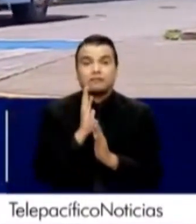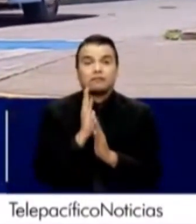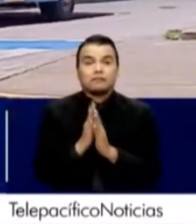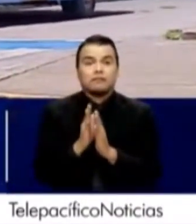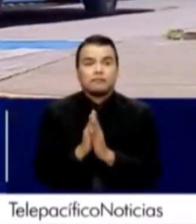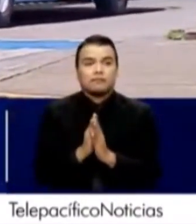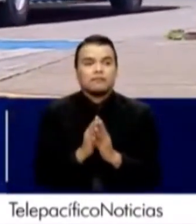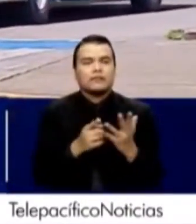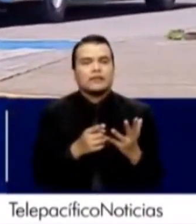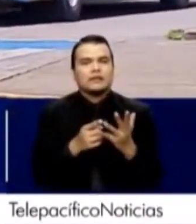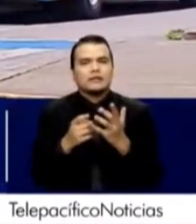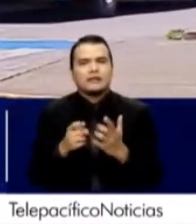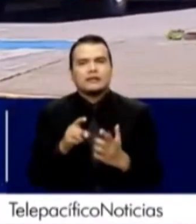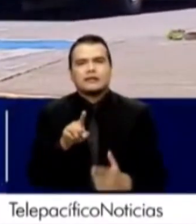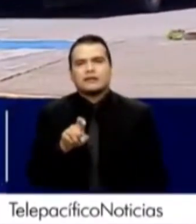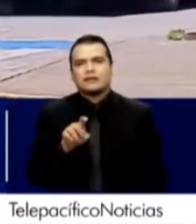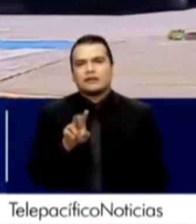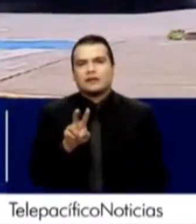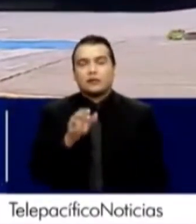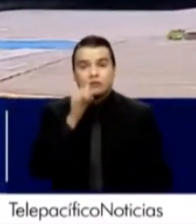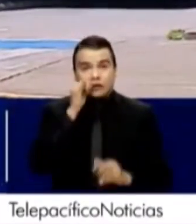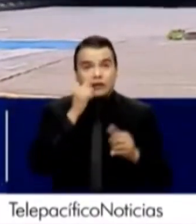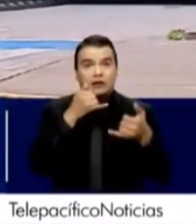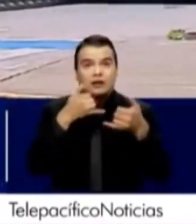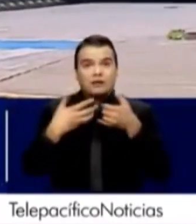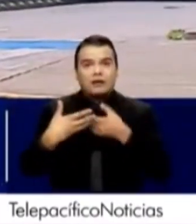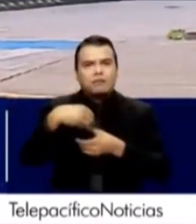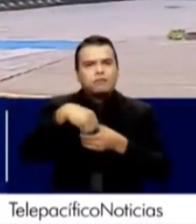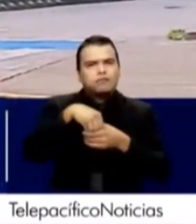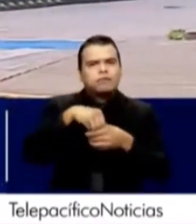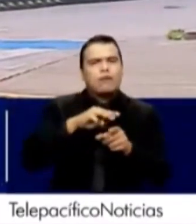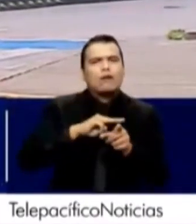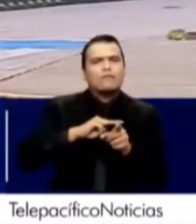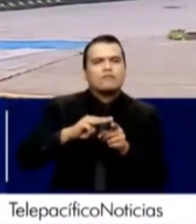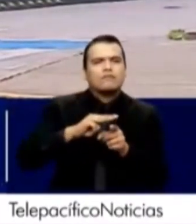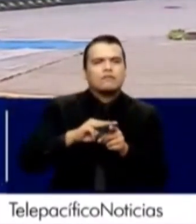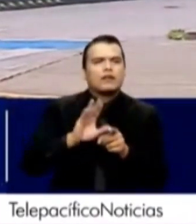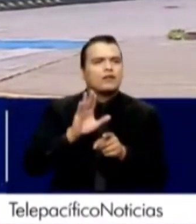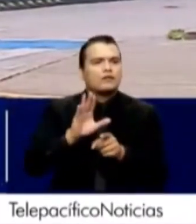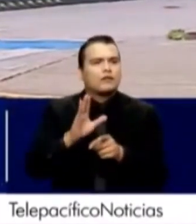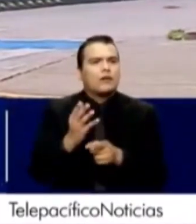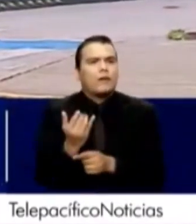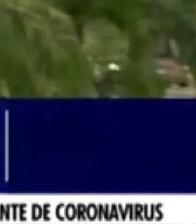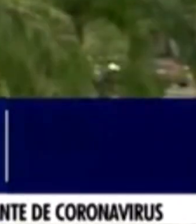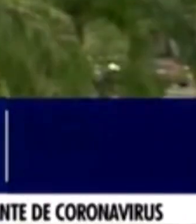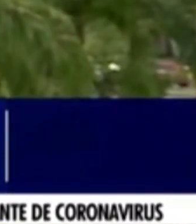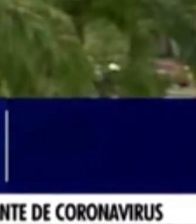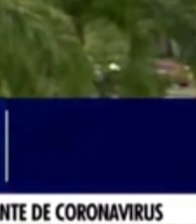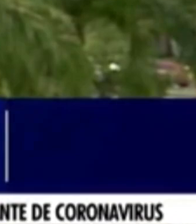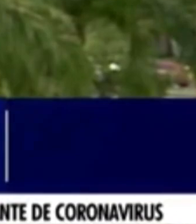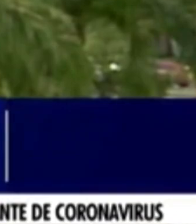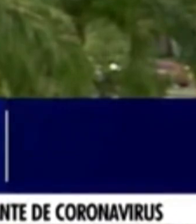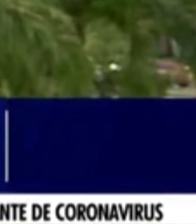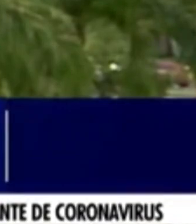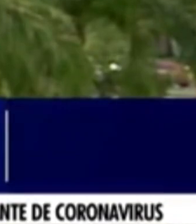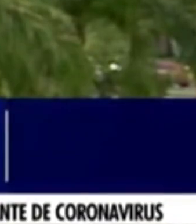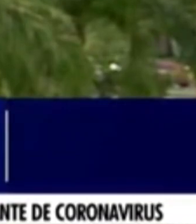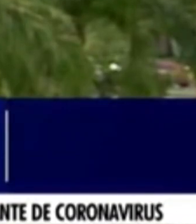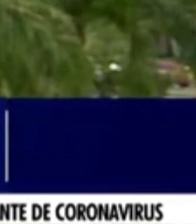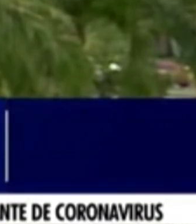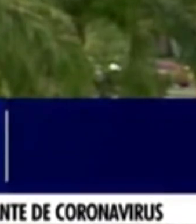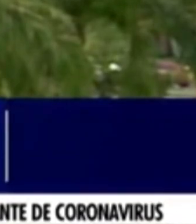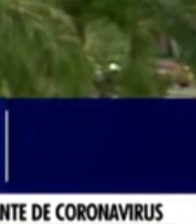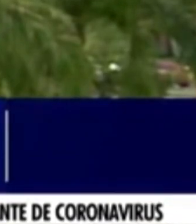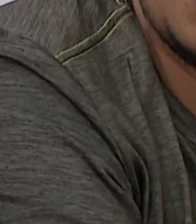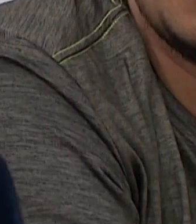costear este proceso millonario. Gracias a la gestión de medios de comunicación, televidentes y seguidores quienes aportaron desde